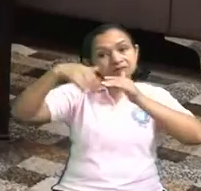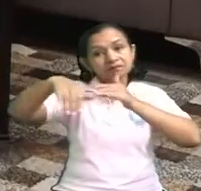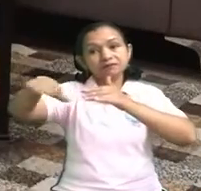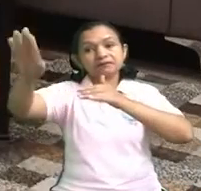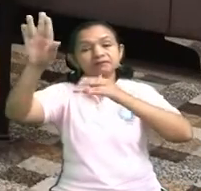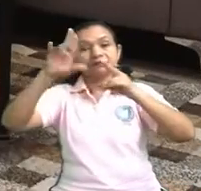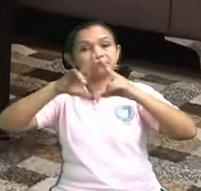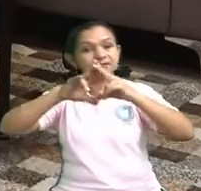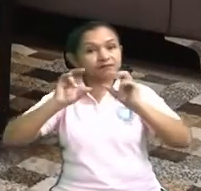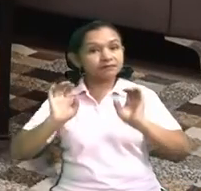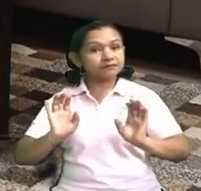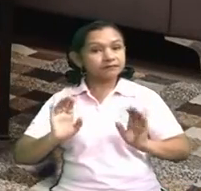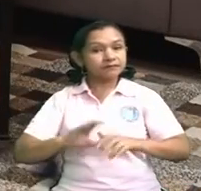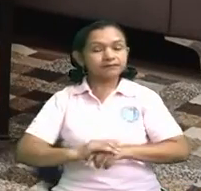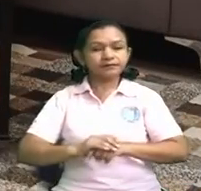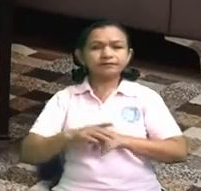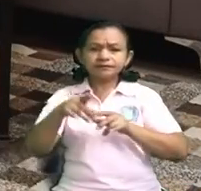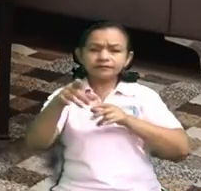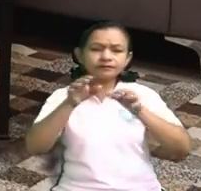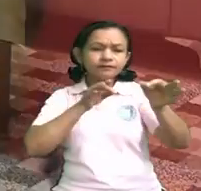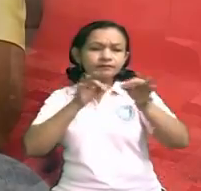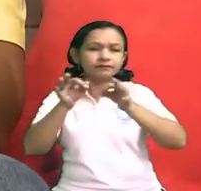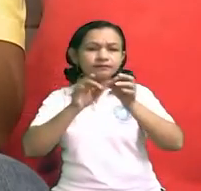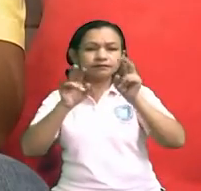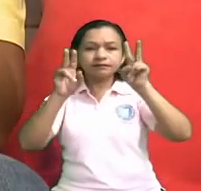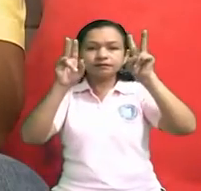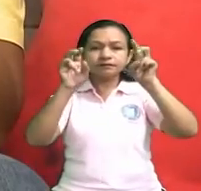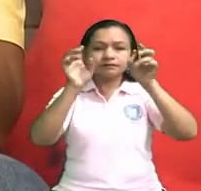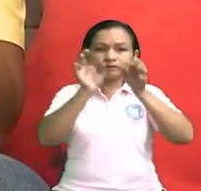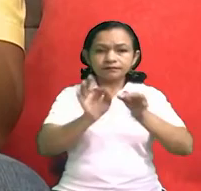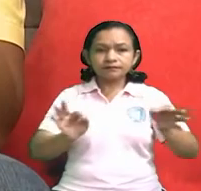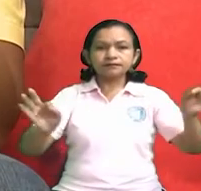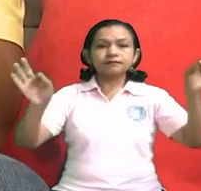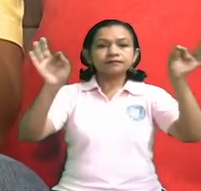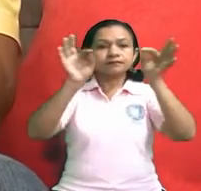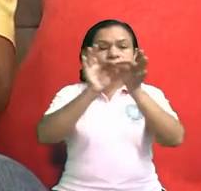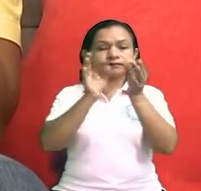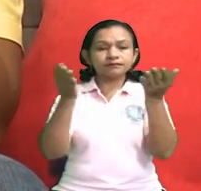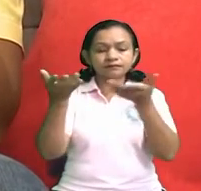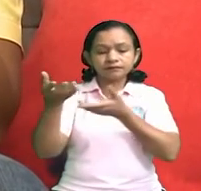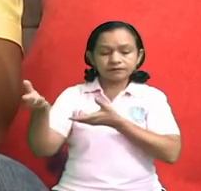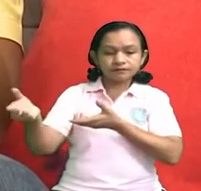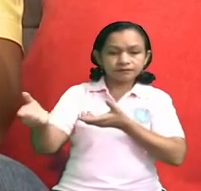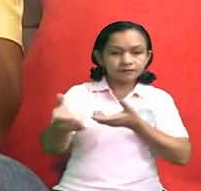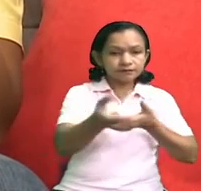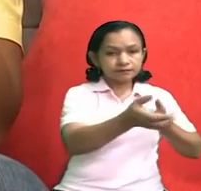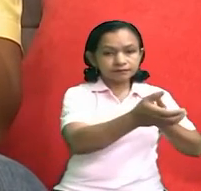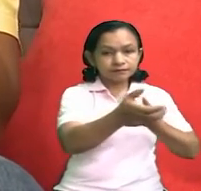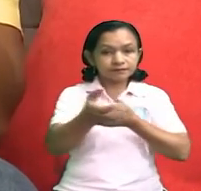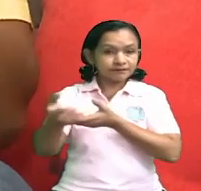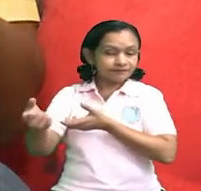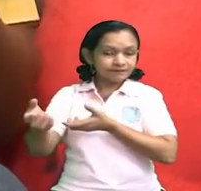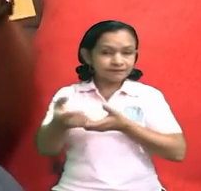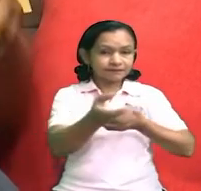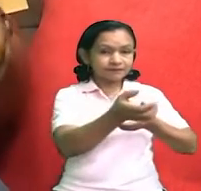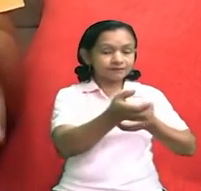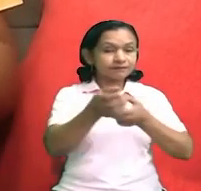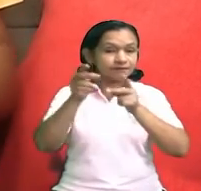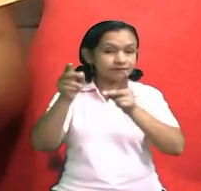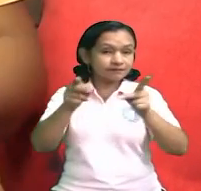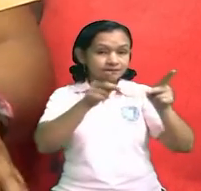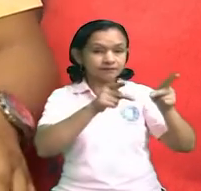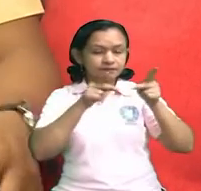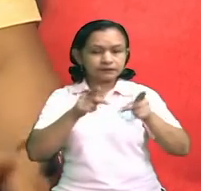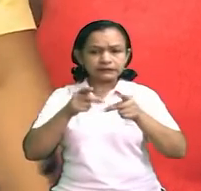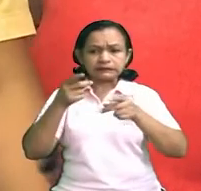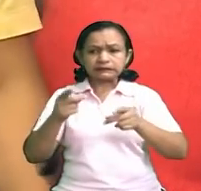usted mencionaba un aspecto muy importante y quisiera conversar con usted sobre los bomberos. Porque cuando hay